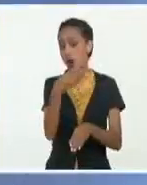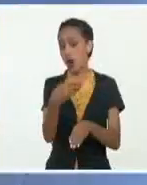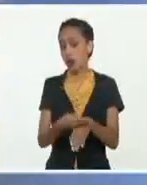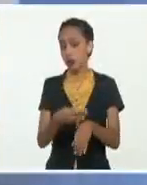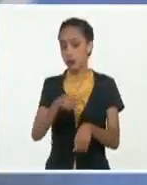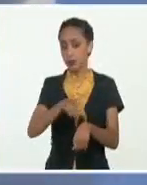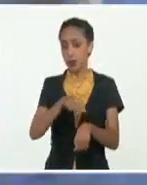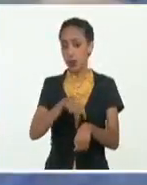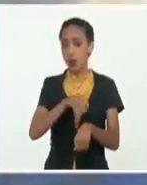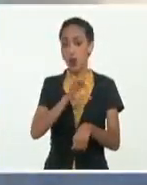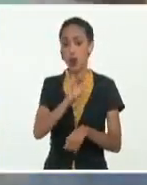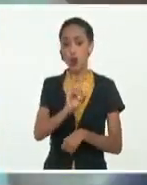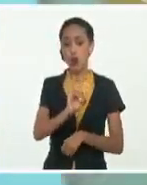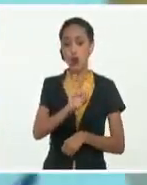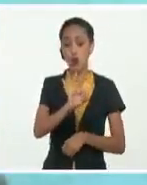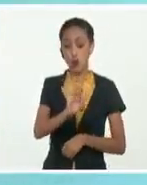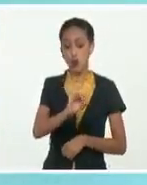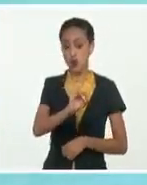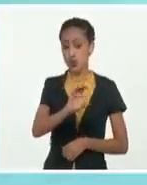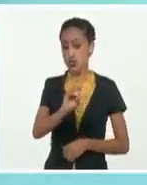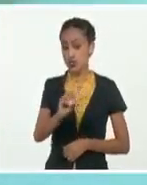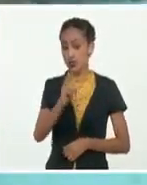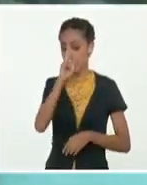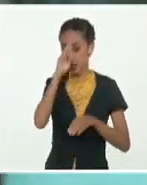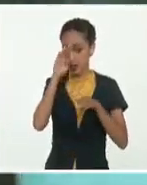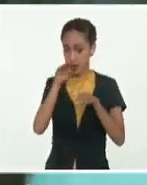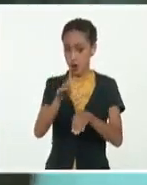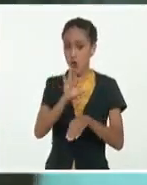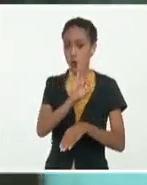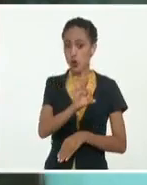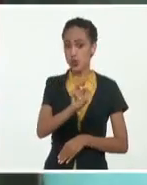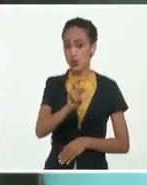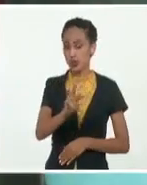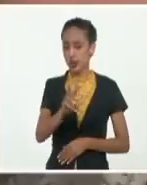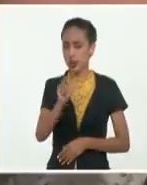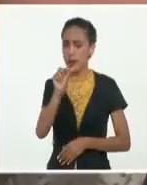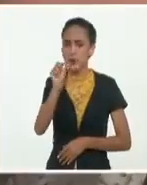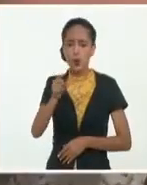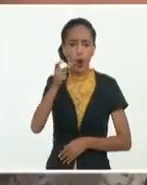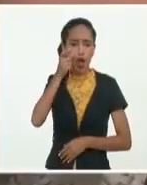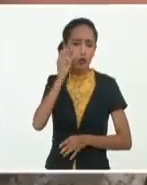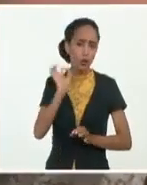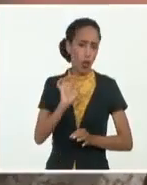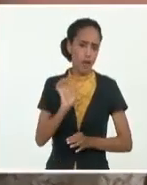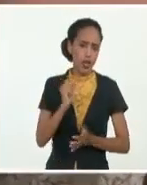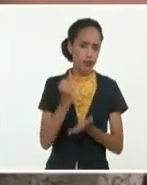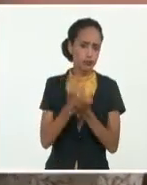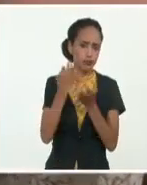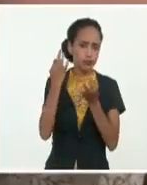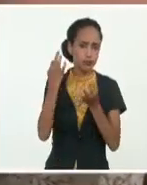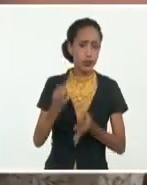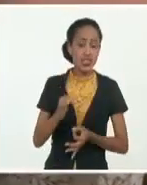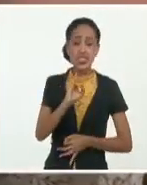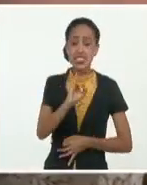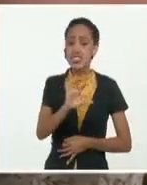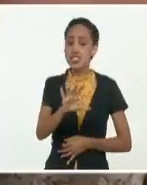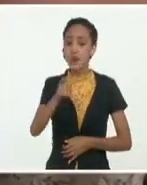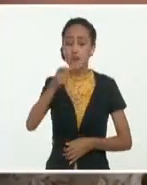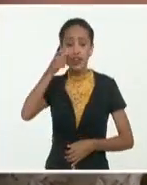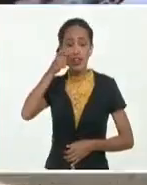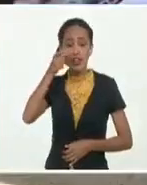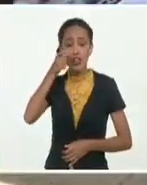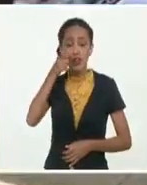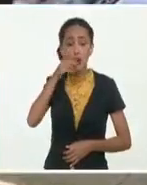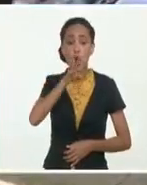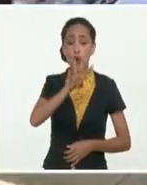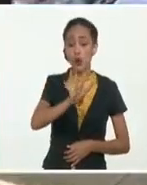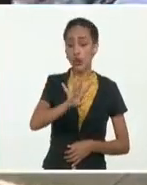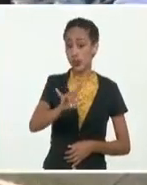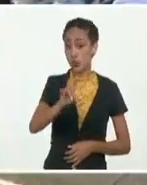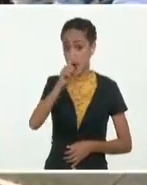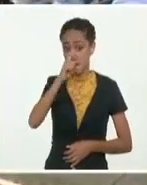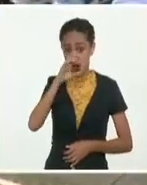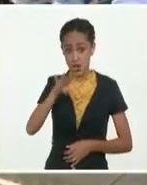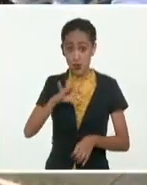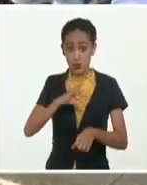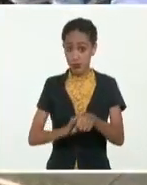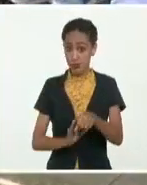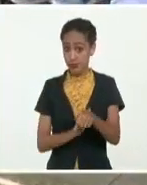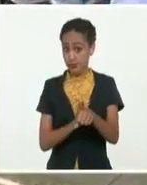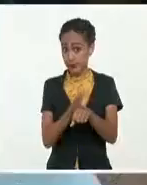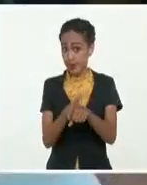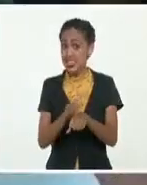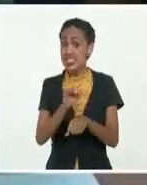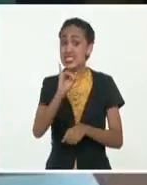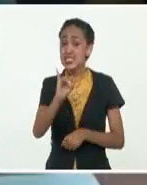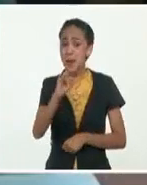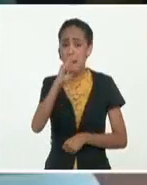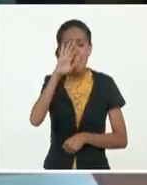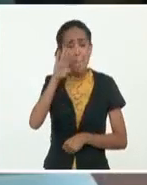ingresados, 83 sospechosos, 65 en vigilancia, 49 niños activos, de ellos 6 menores de un